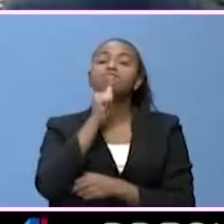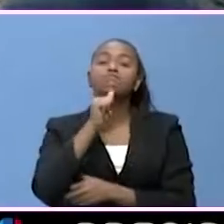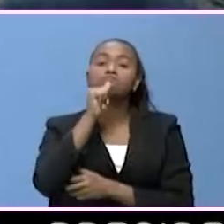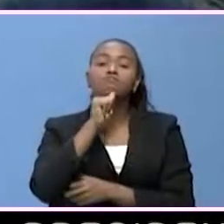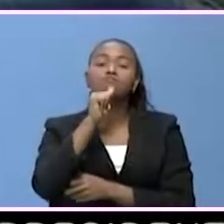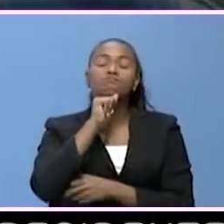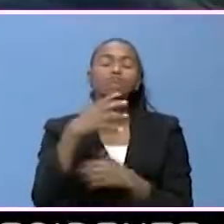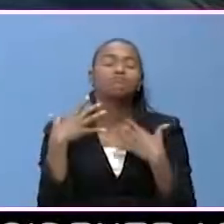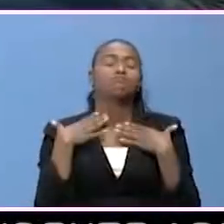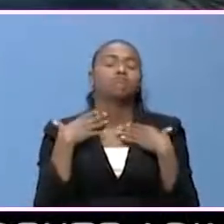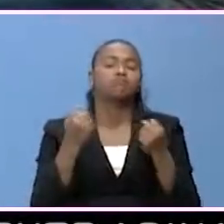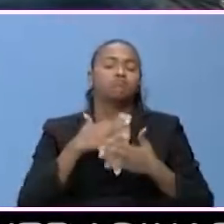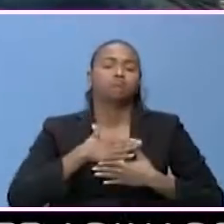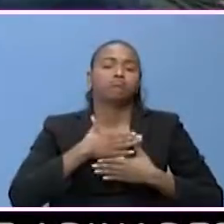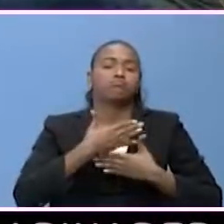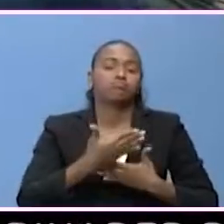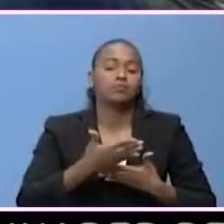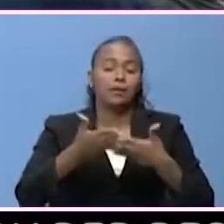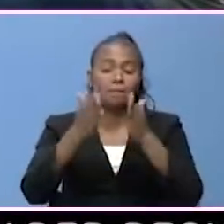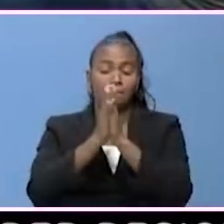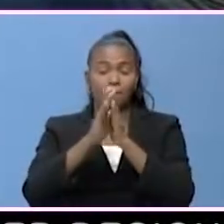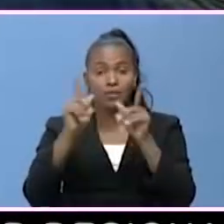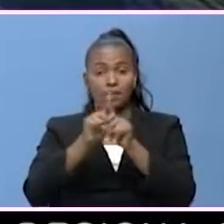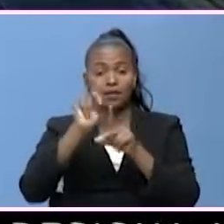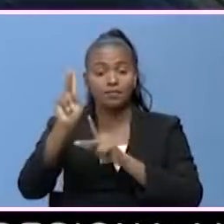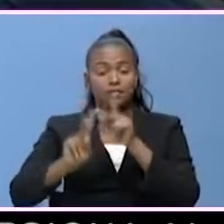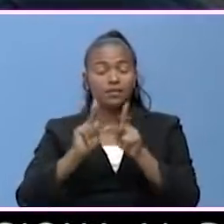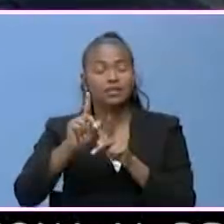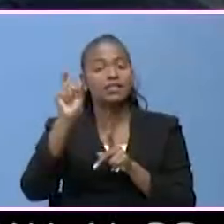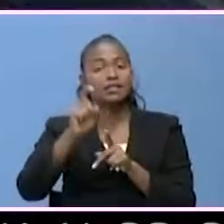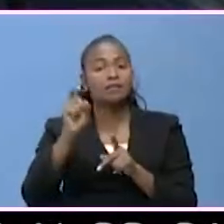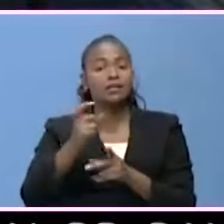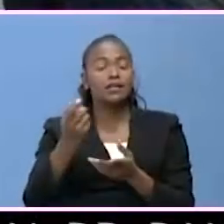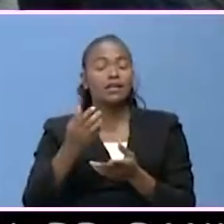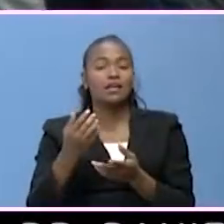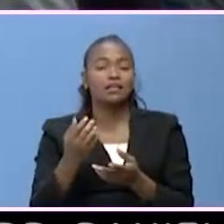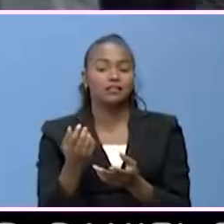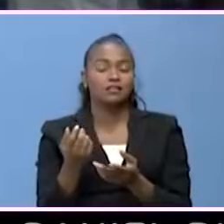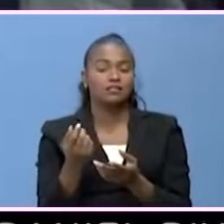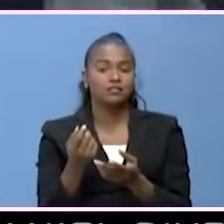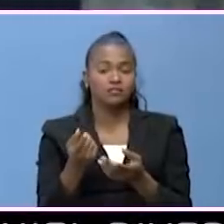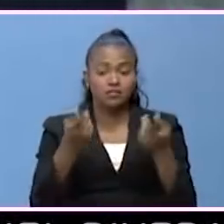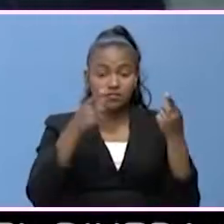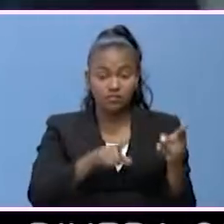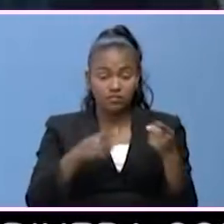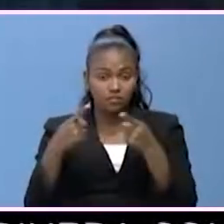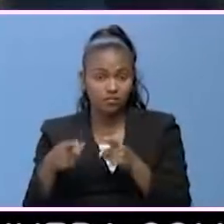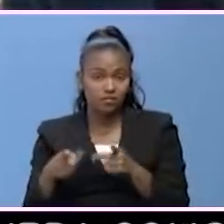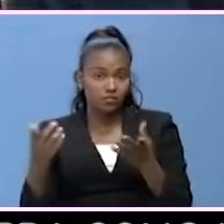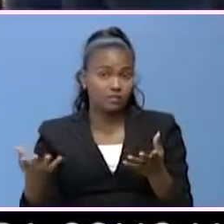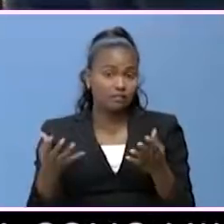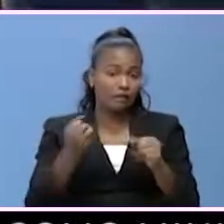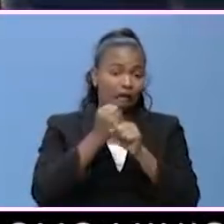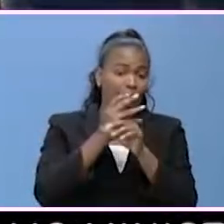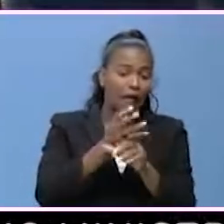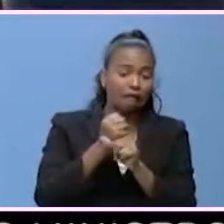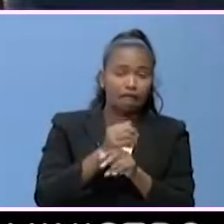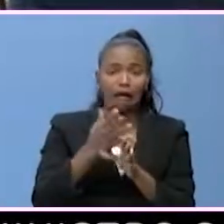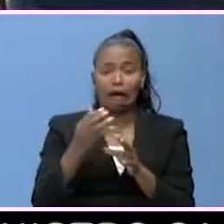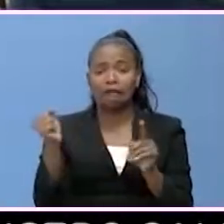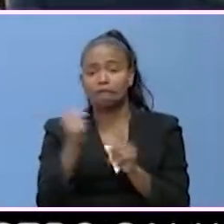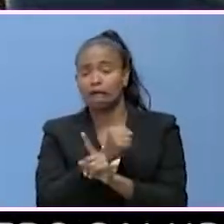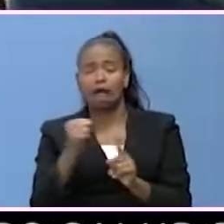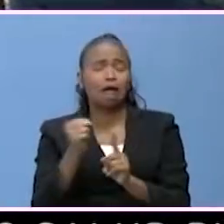paciencia, solidaridad. Le pedimos a la población que hay que bajar los niveles de agresividad y que